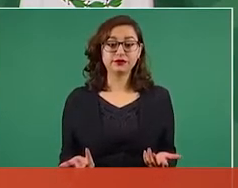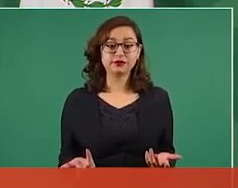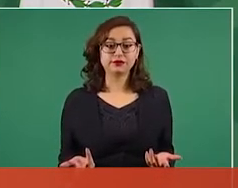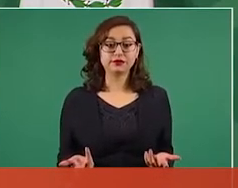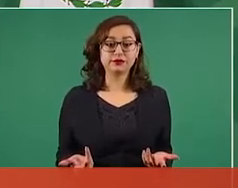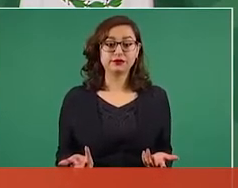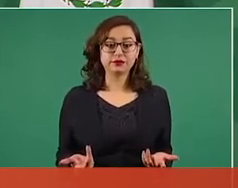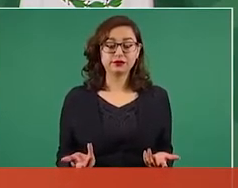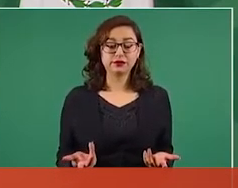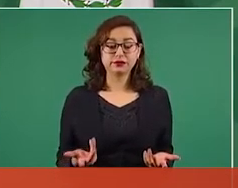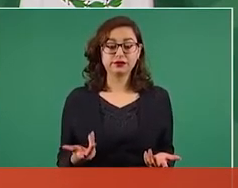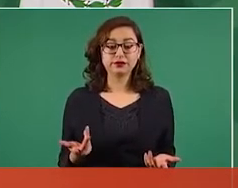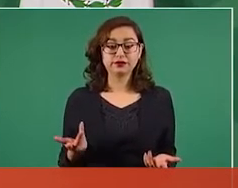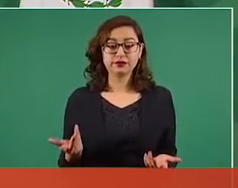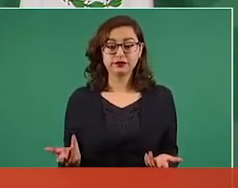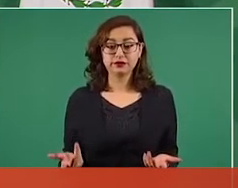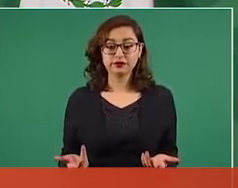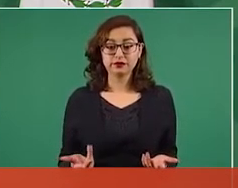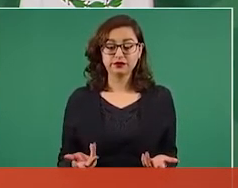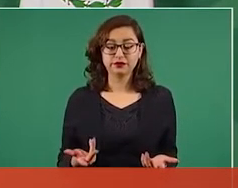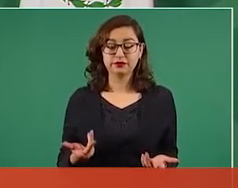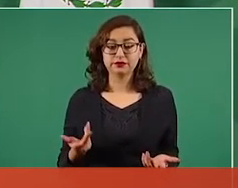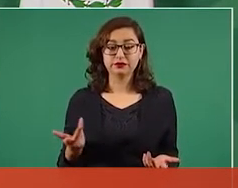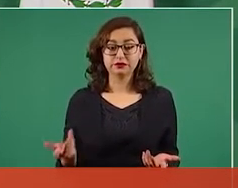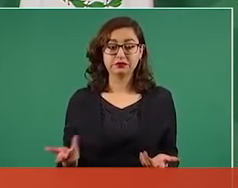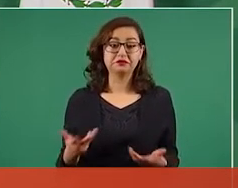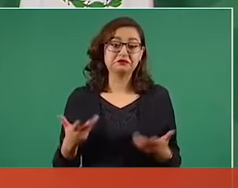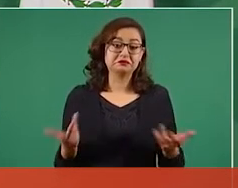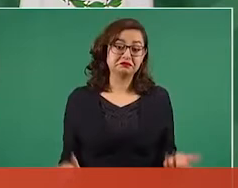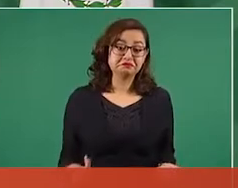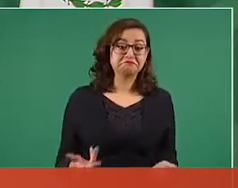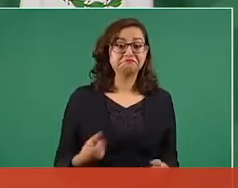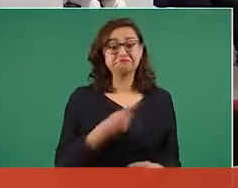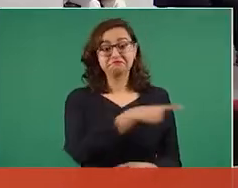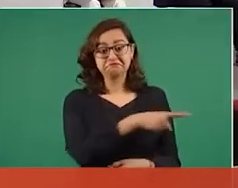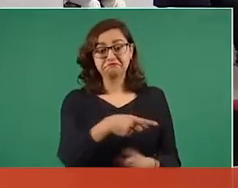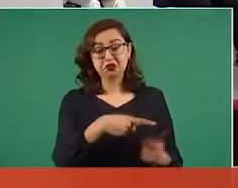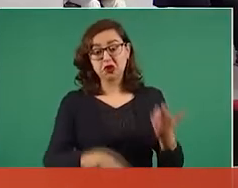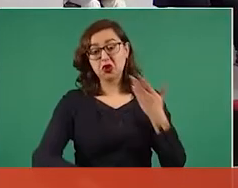se llevaba a cabo esta labor de espionaje,